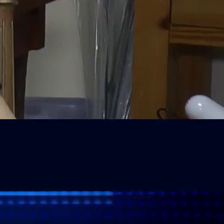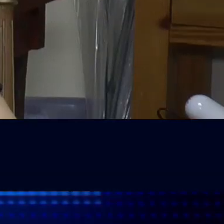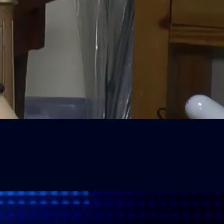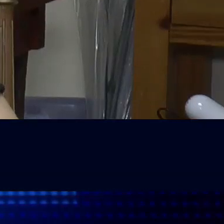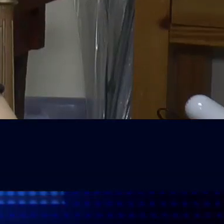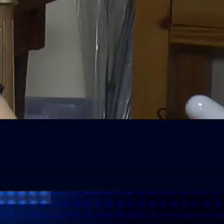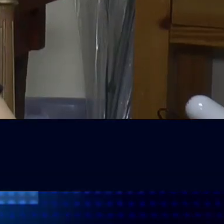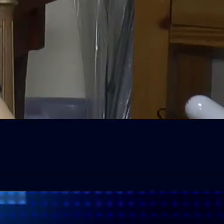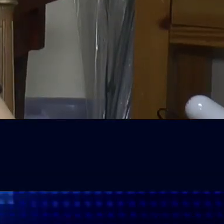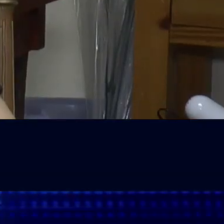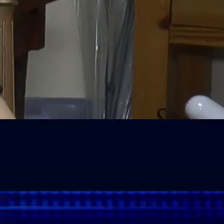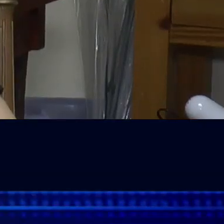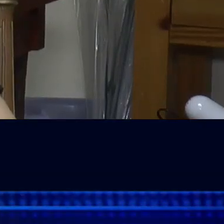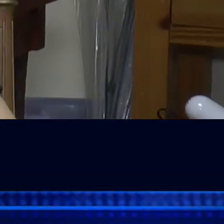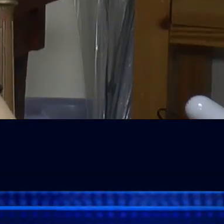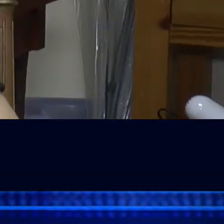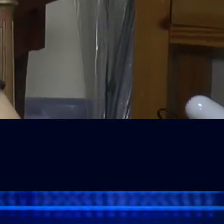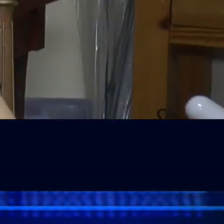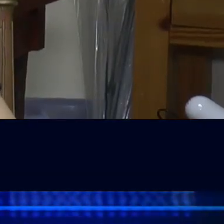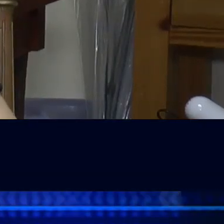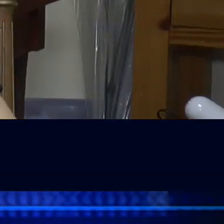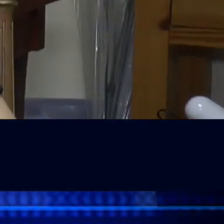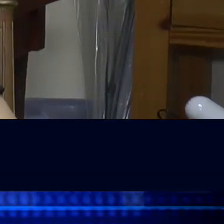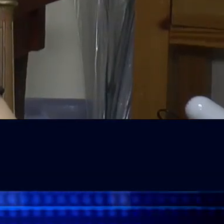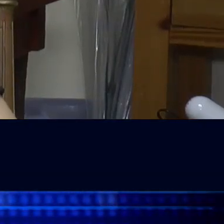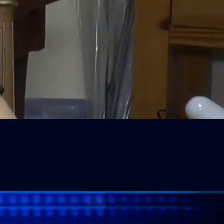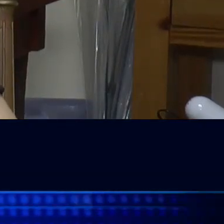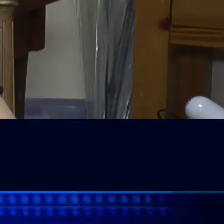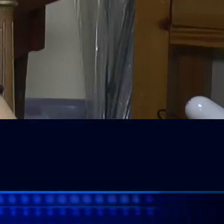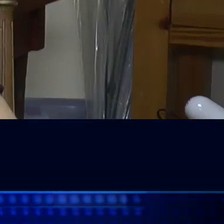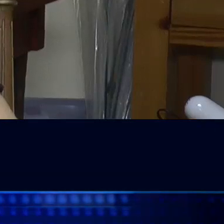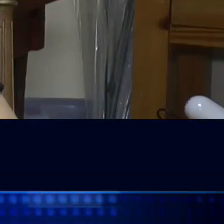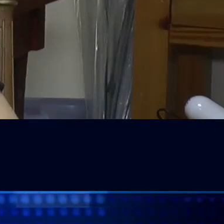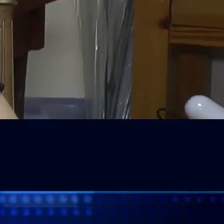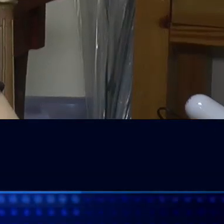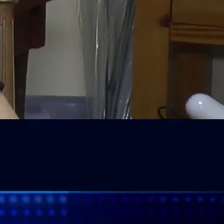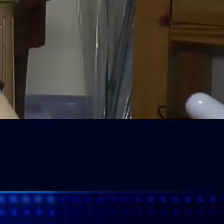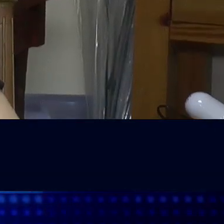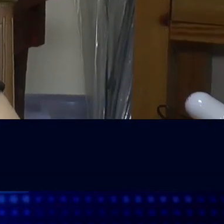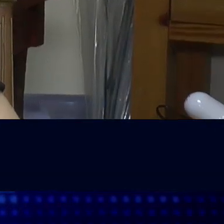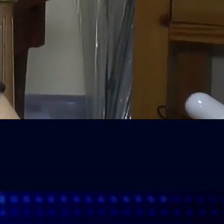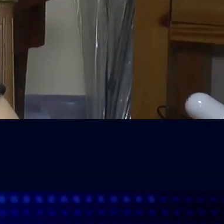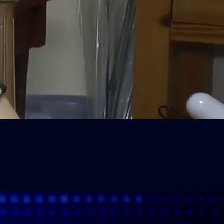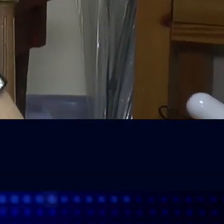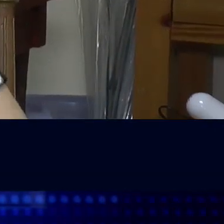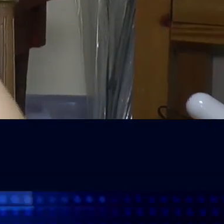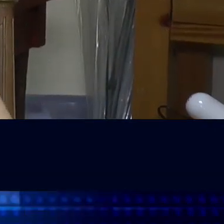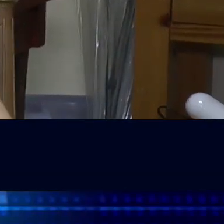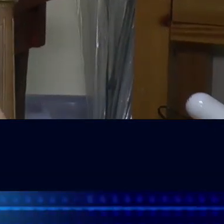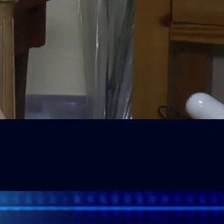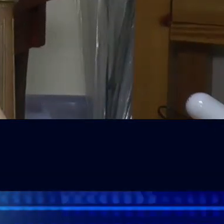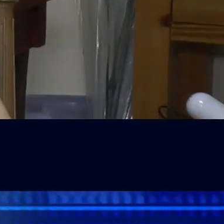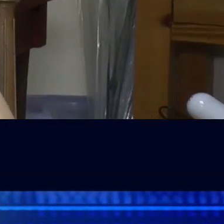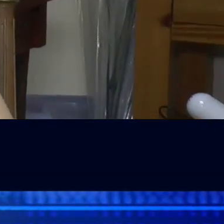Allí estuvimos apoyando, el gobierno de coalición sacó adelante este proyecto de COVID-2, de